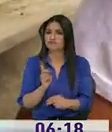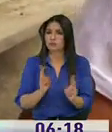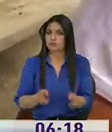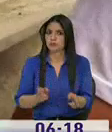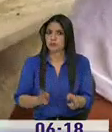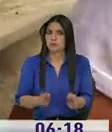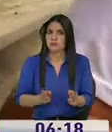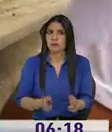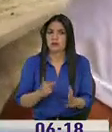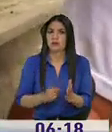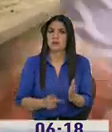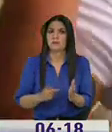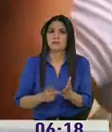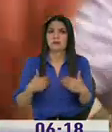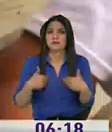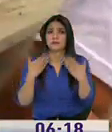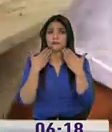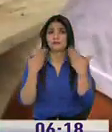mira pasa